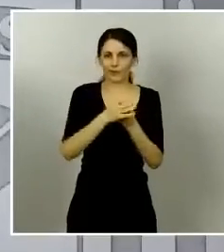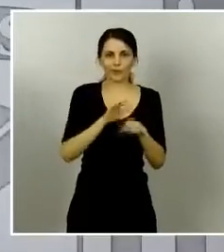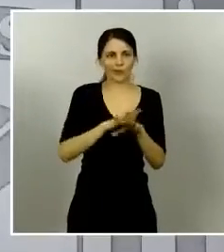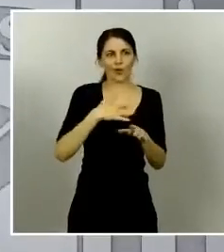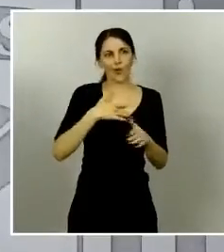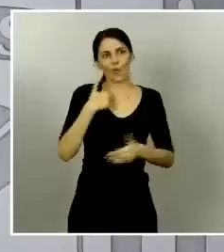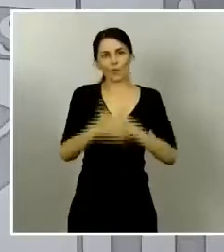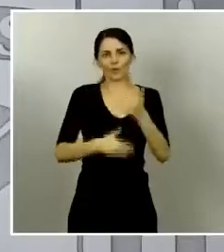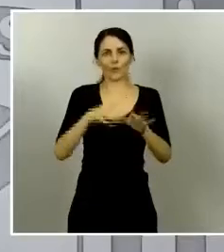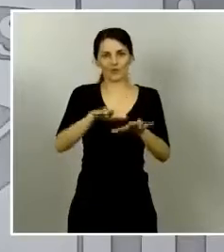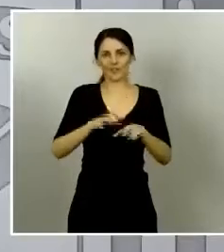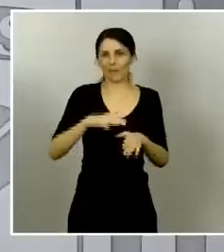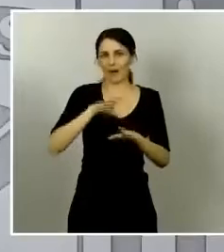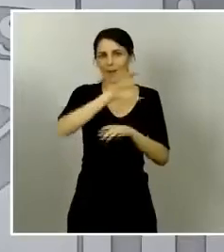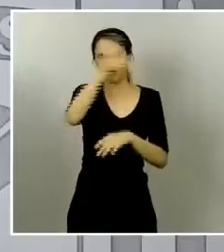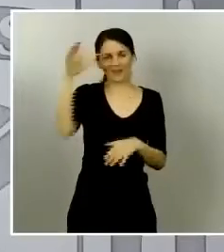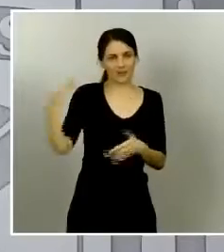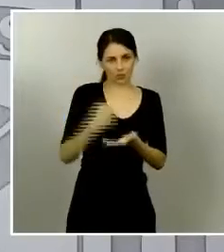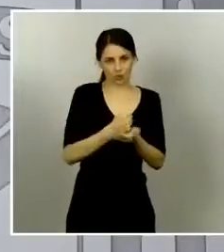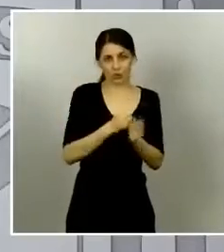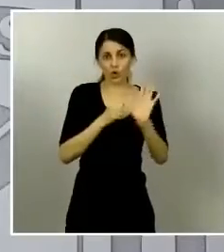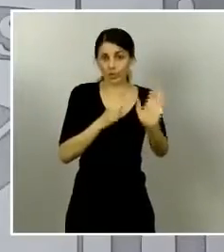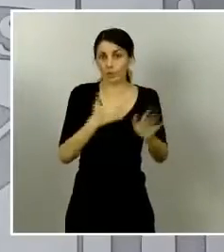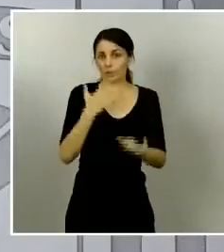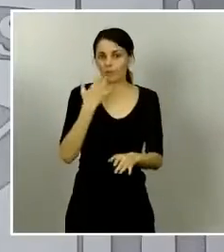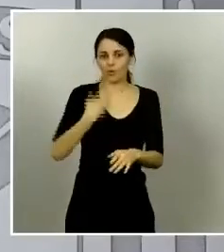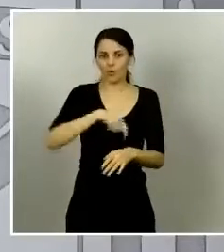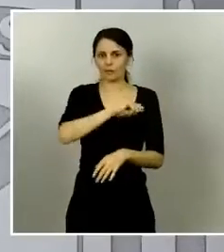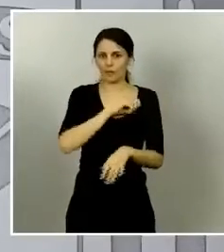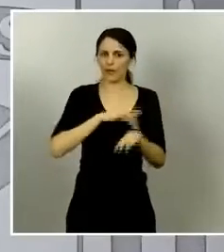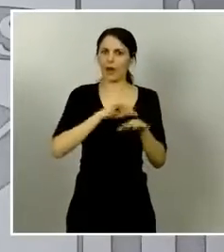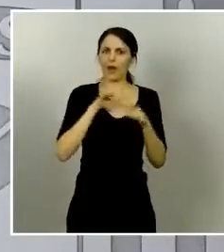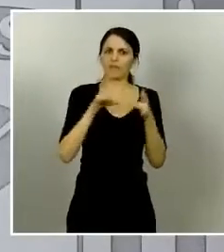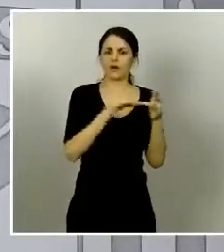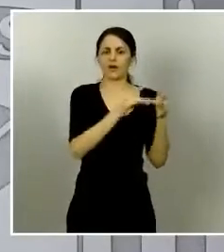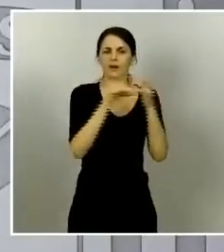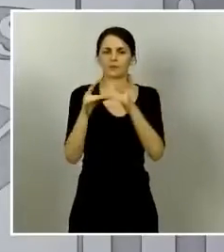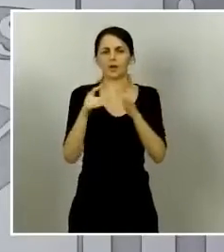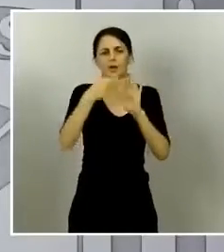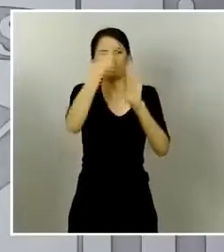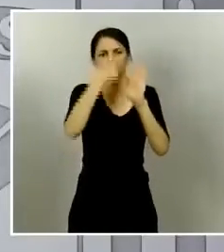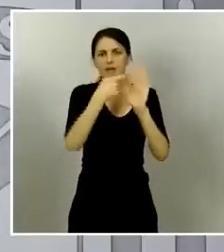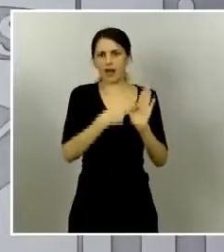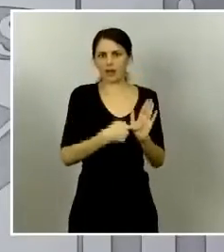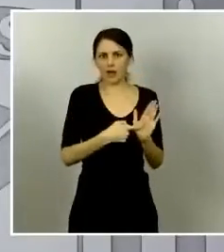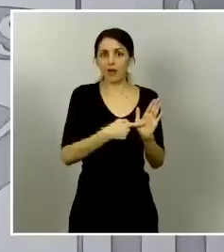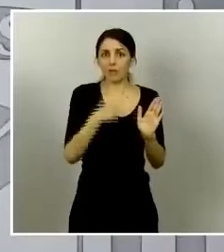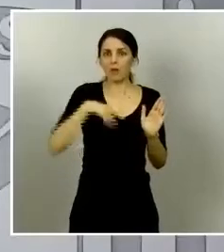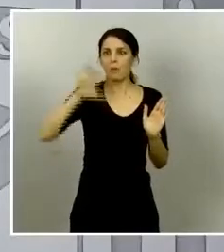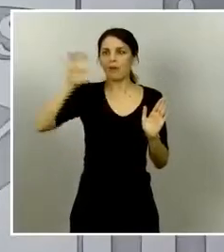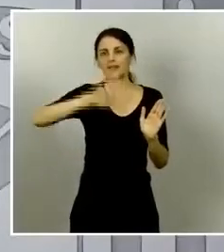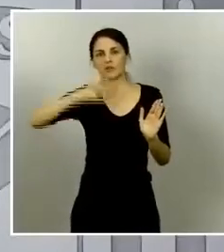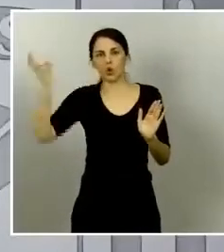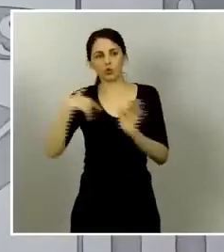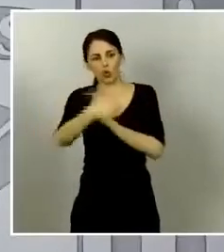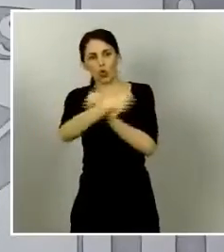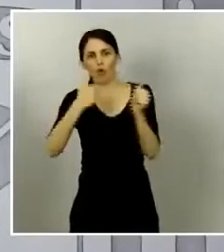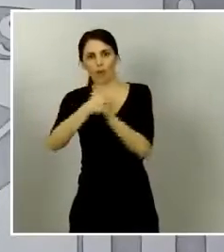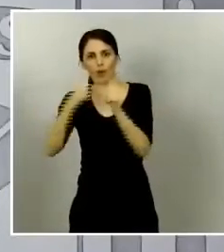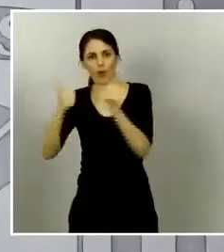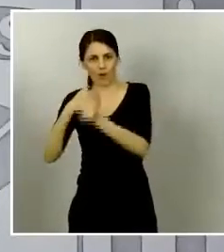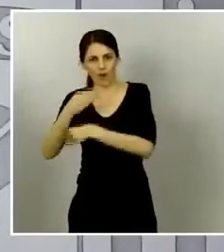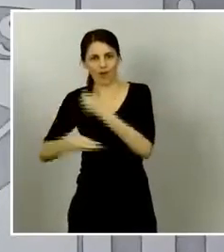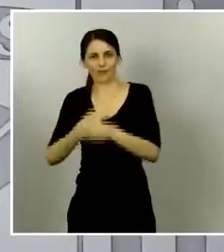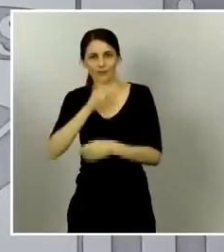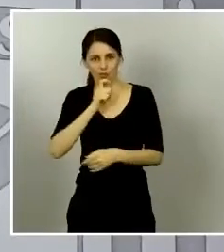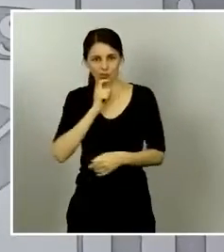proceso de aprendizaje para todos los países y, si me apura, incluso España ha marcado, por ejemplo, la desescalada, muchas de las pautas